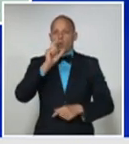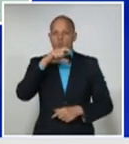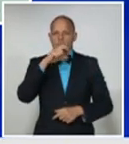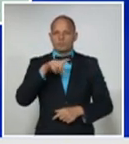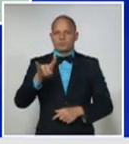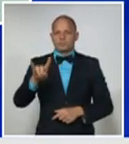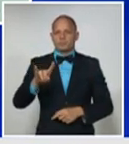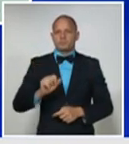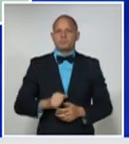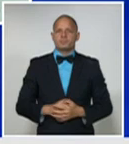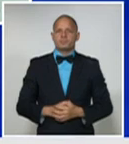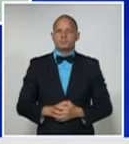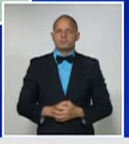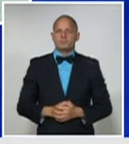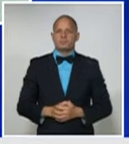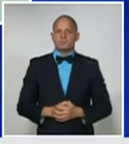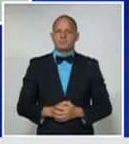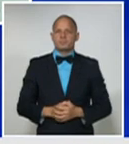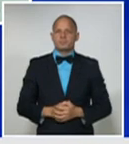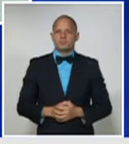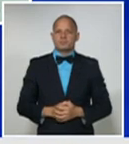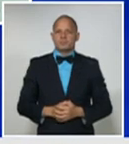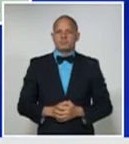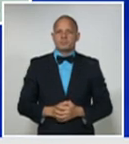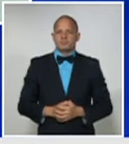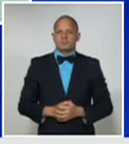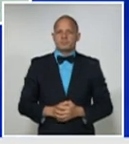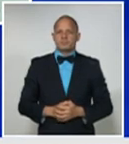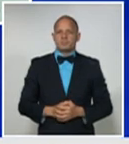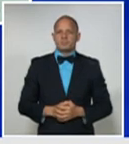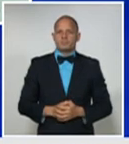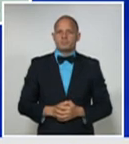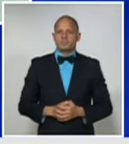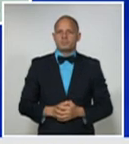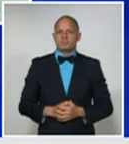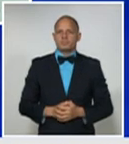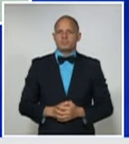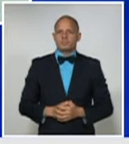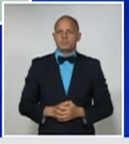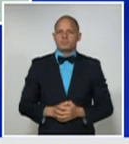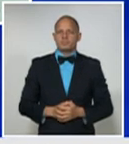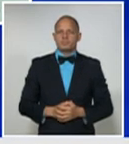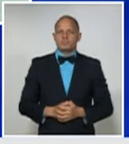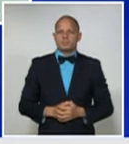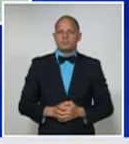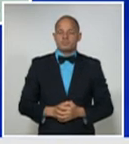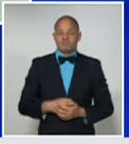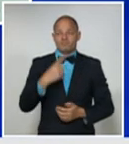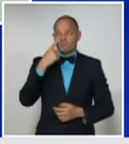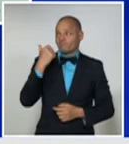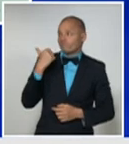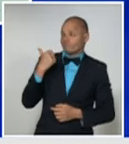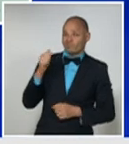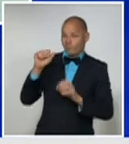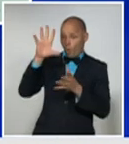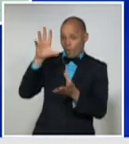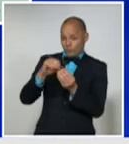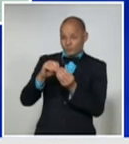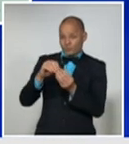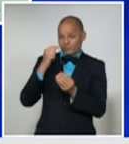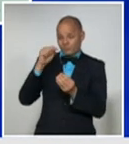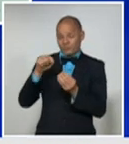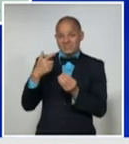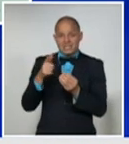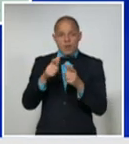9 casos autóctonos ayer. Como se puede ver, una cifra en cada uno de